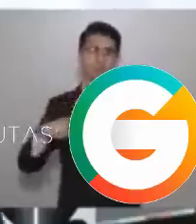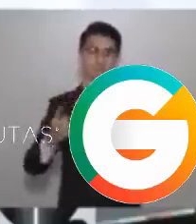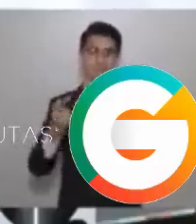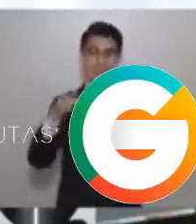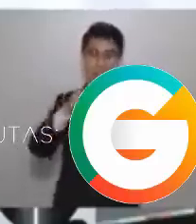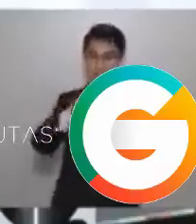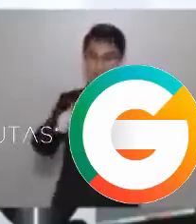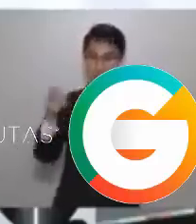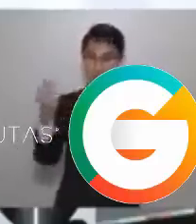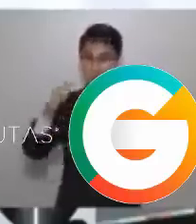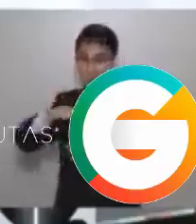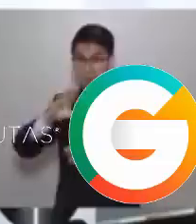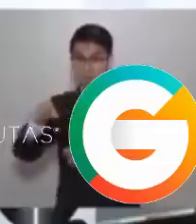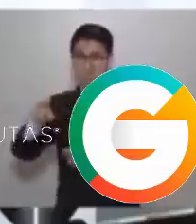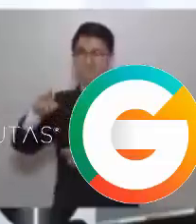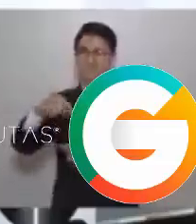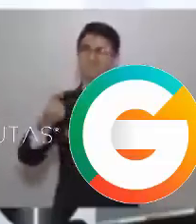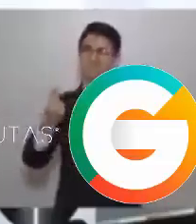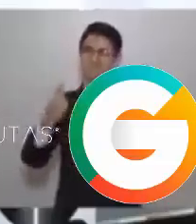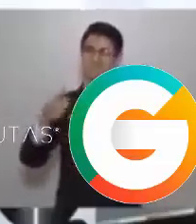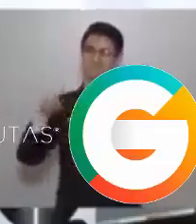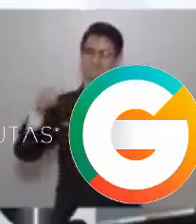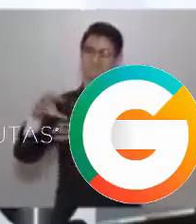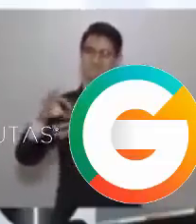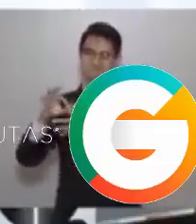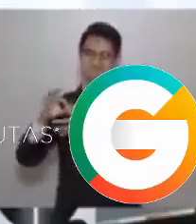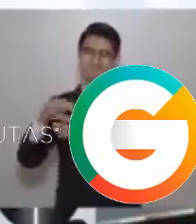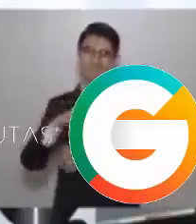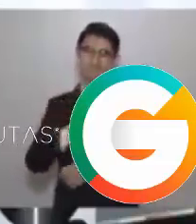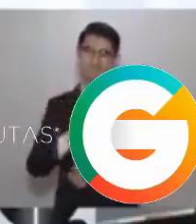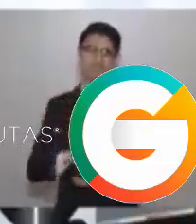comentarles que una de las personas